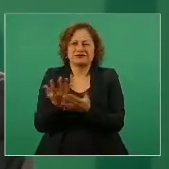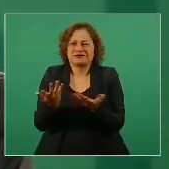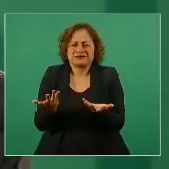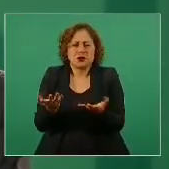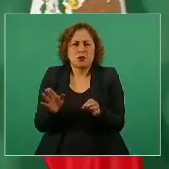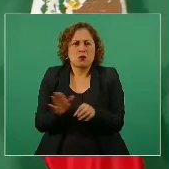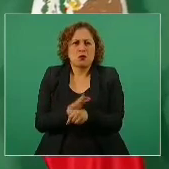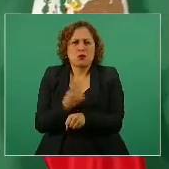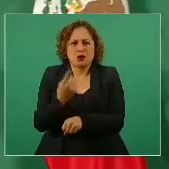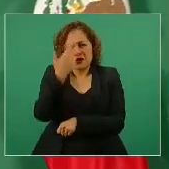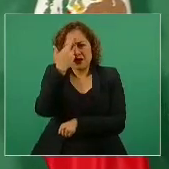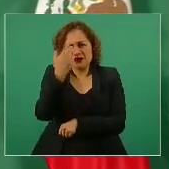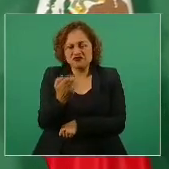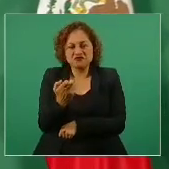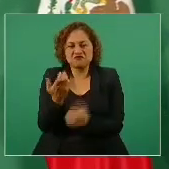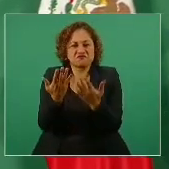justificación, repito,